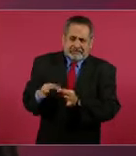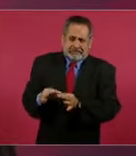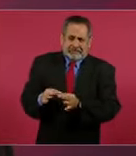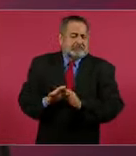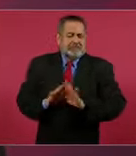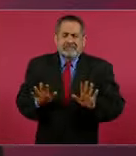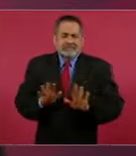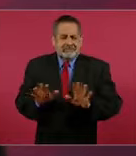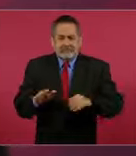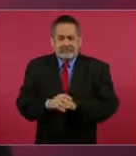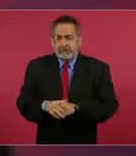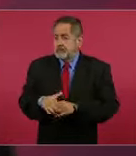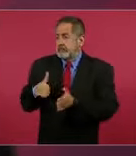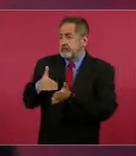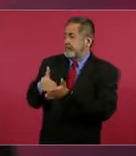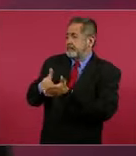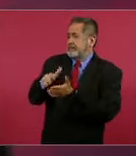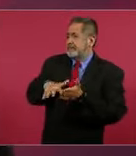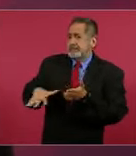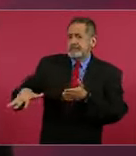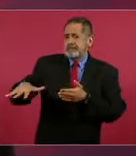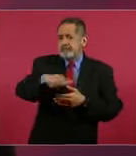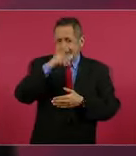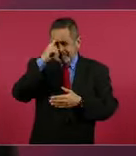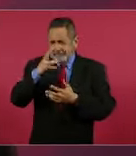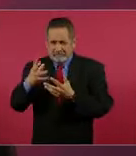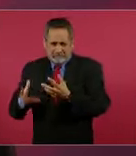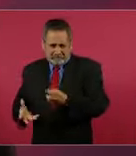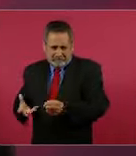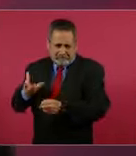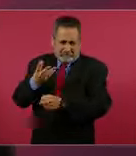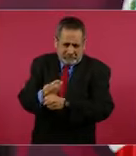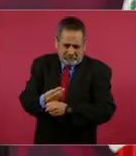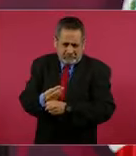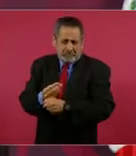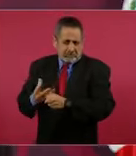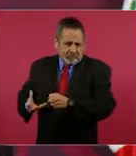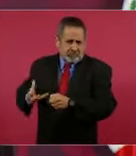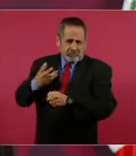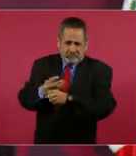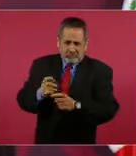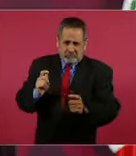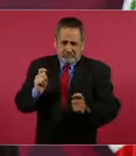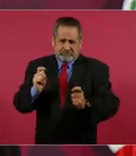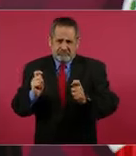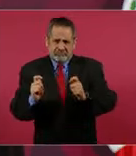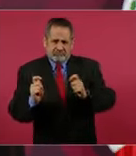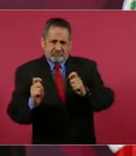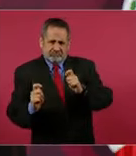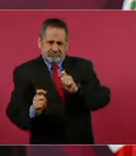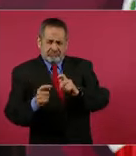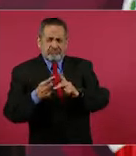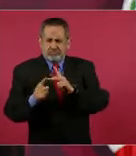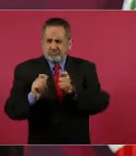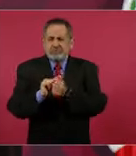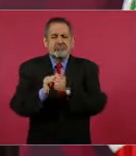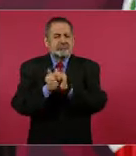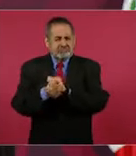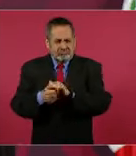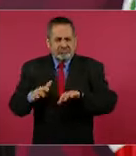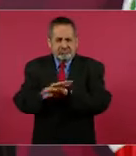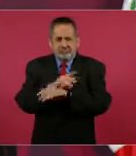junto con millones de mexicanos contribuimos a crear un cambio, sobre todo